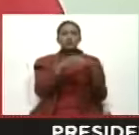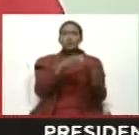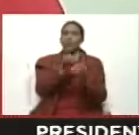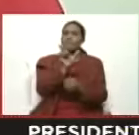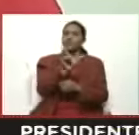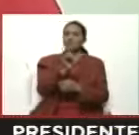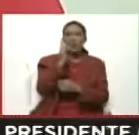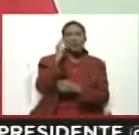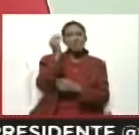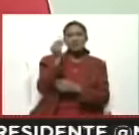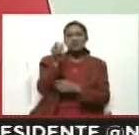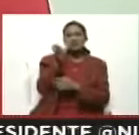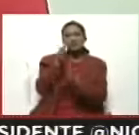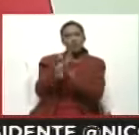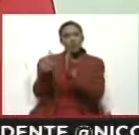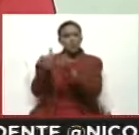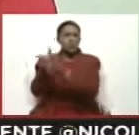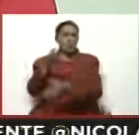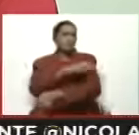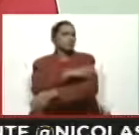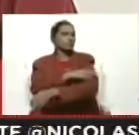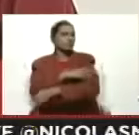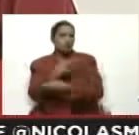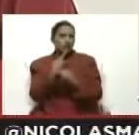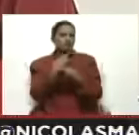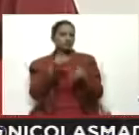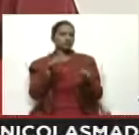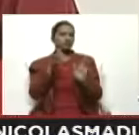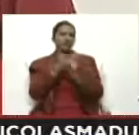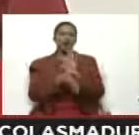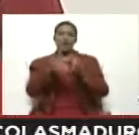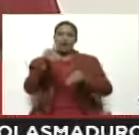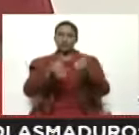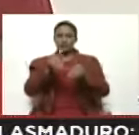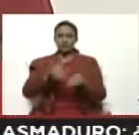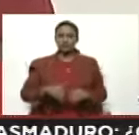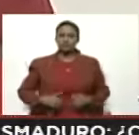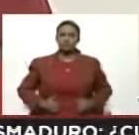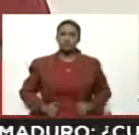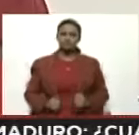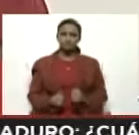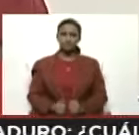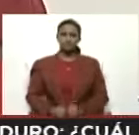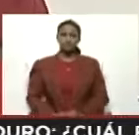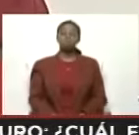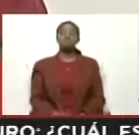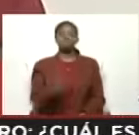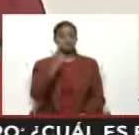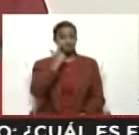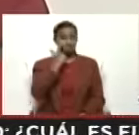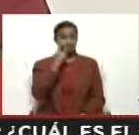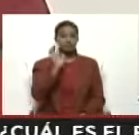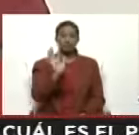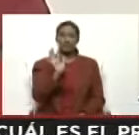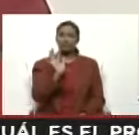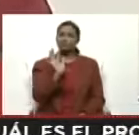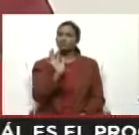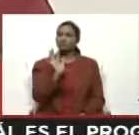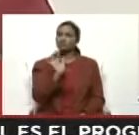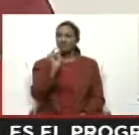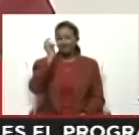estas declaraciones? Gracias. Fíjate, eso es lo lógico en una jornada electoral,